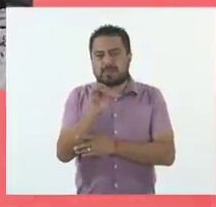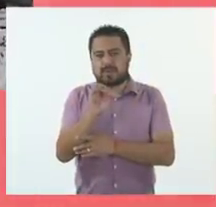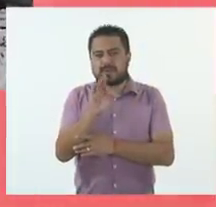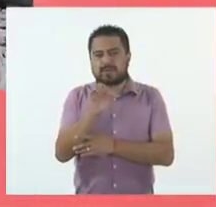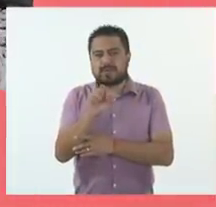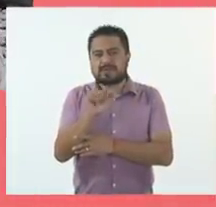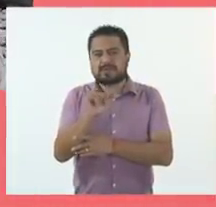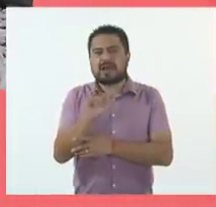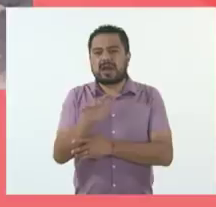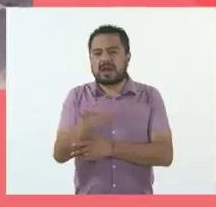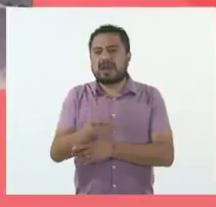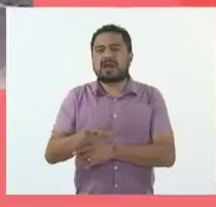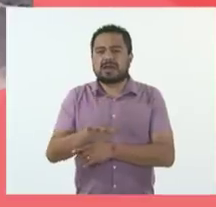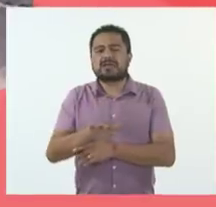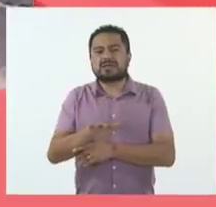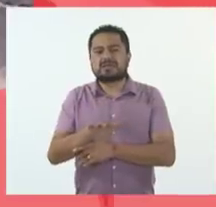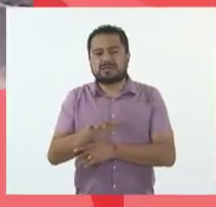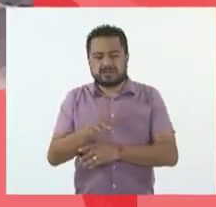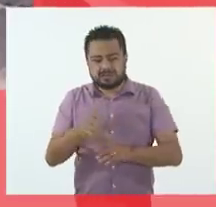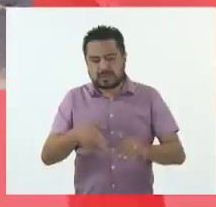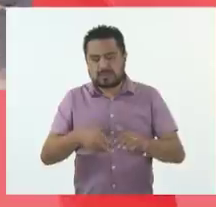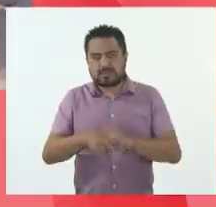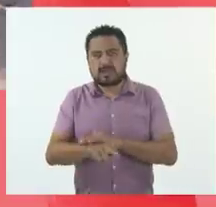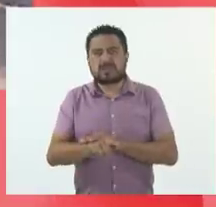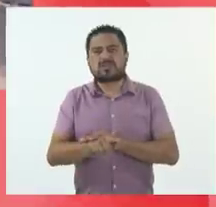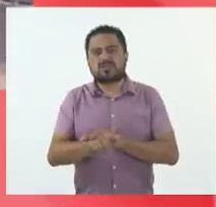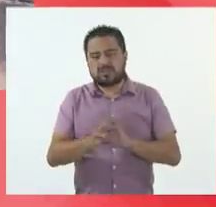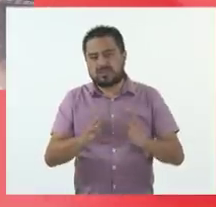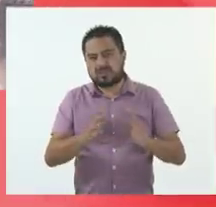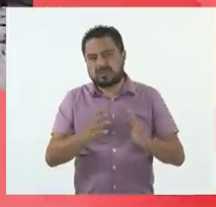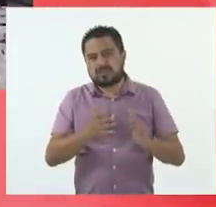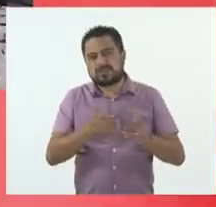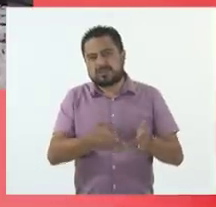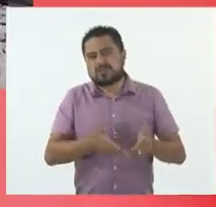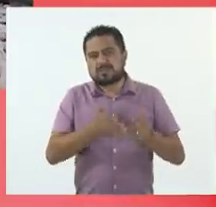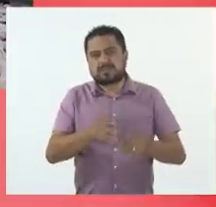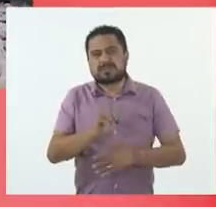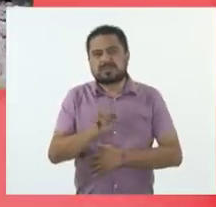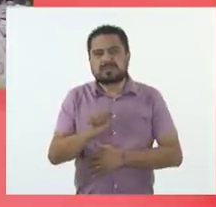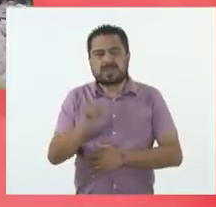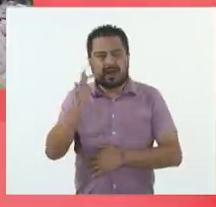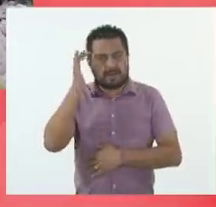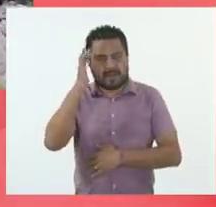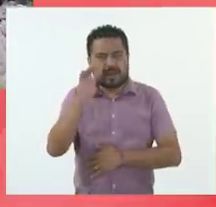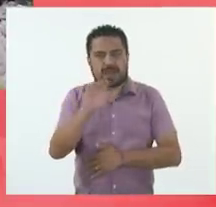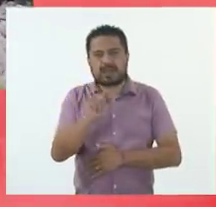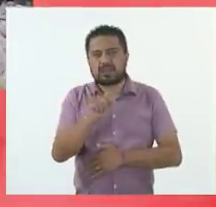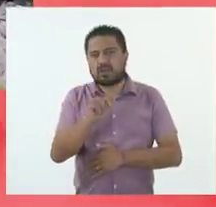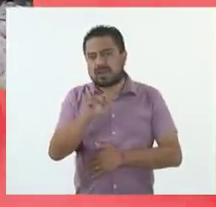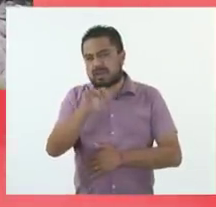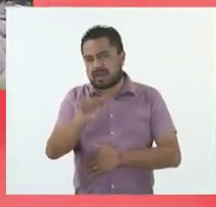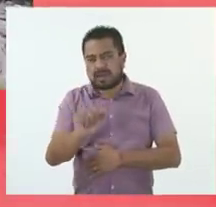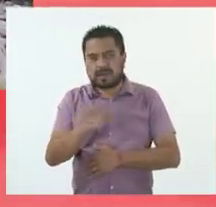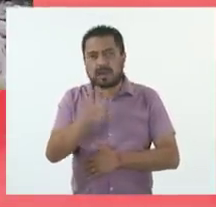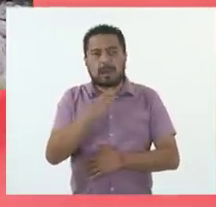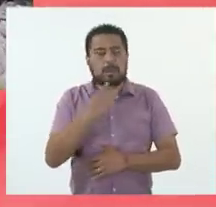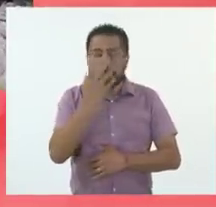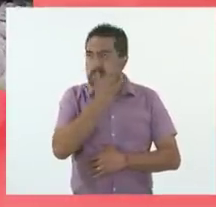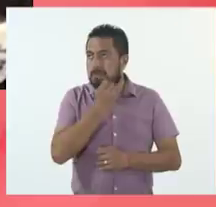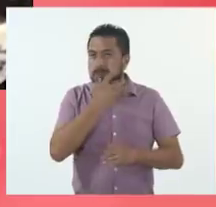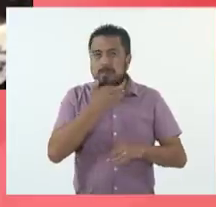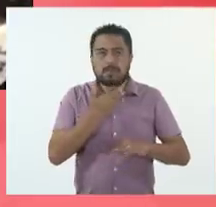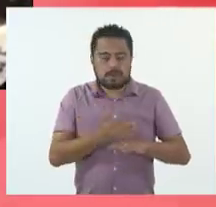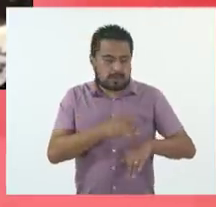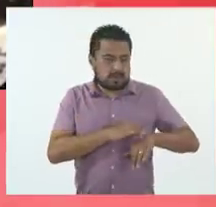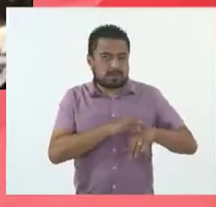en Isabela Católica. En el centro, en el corazón del centro histórico. En el corazón. Pues bueno, muy bonito lugar para iniciar nuestro paseo aquí en San Juan del